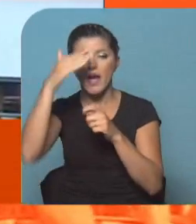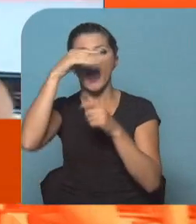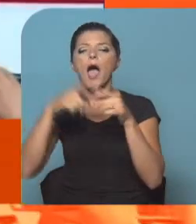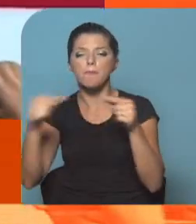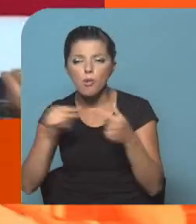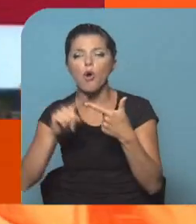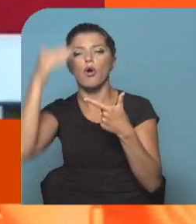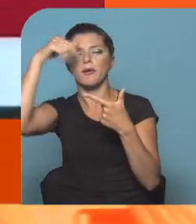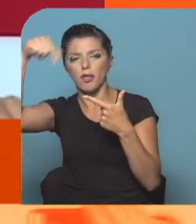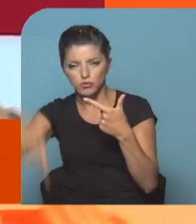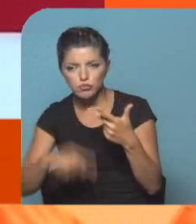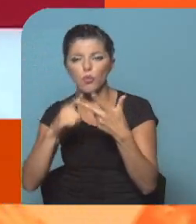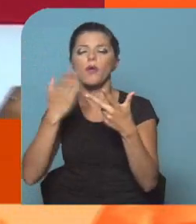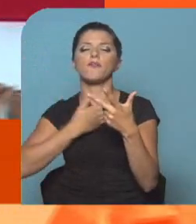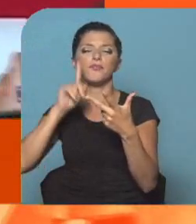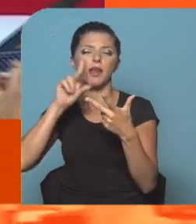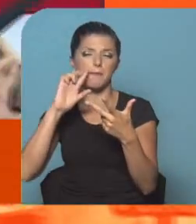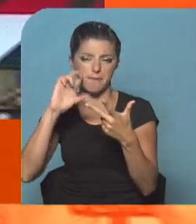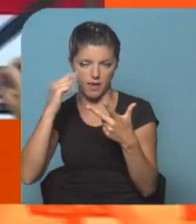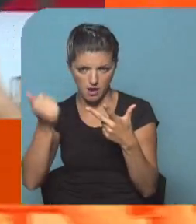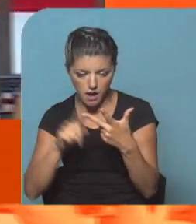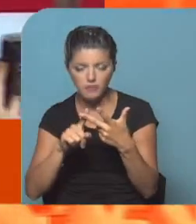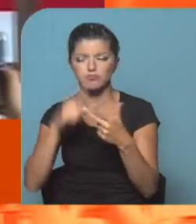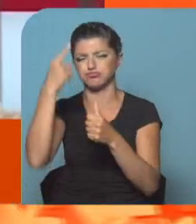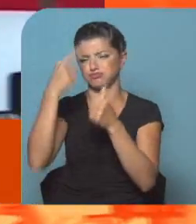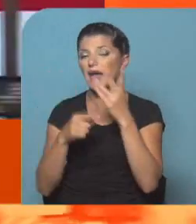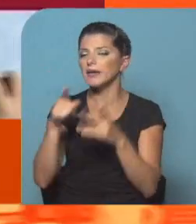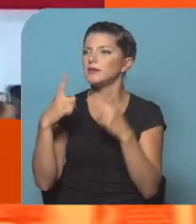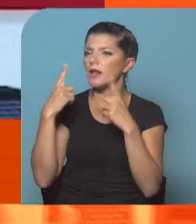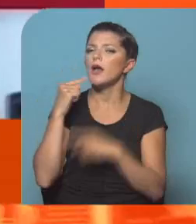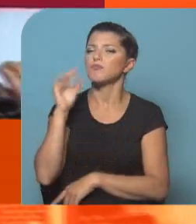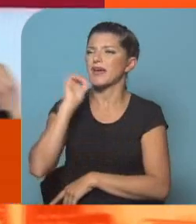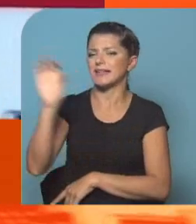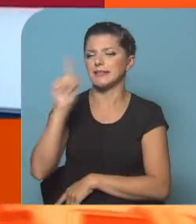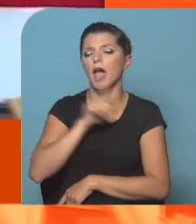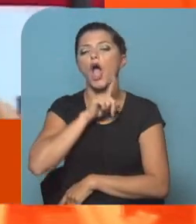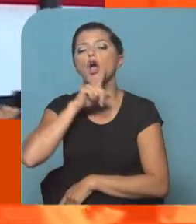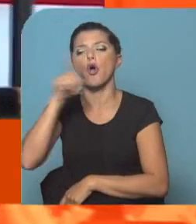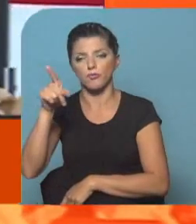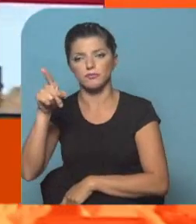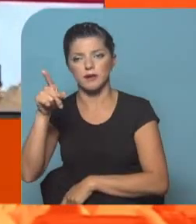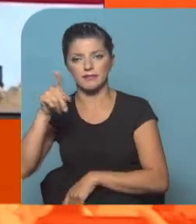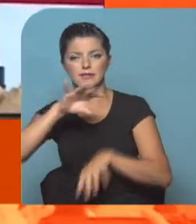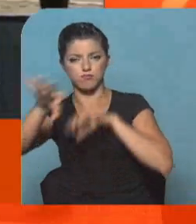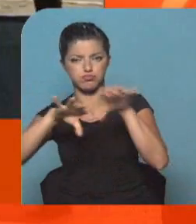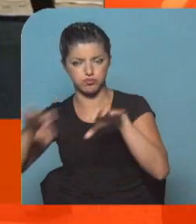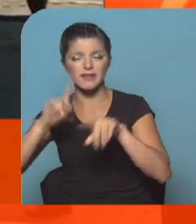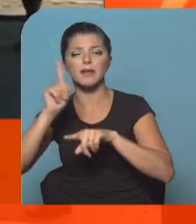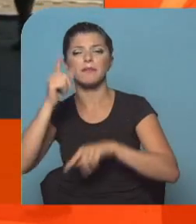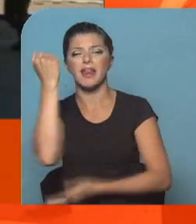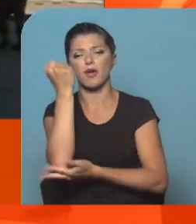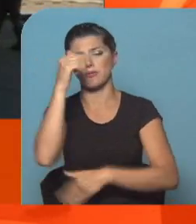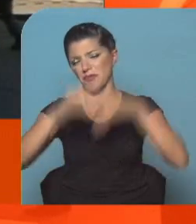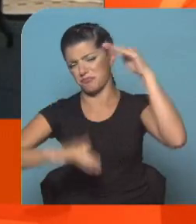Filipinas, el presidente estadounidense no ahorró críticas contra el multilateralismo y el desequilibrio comercial.